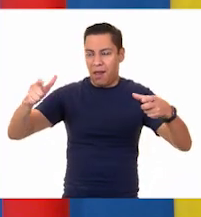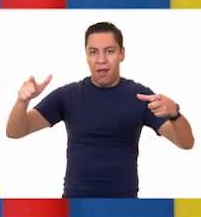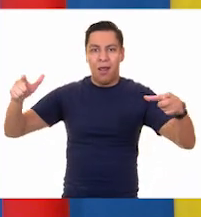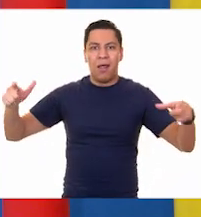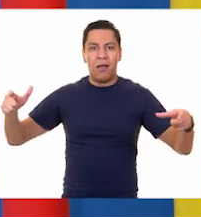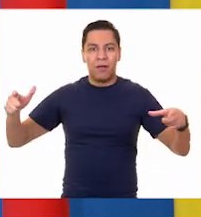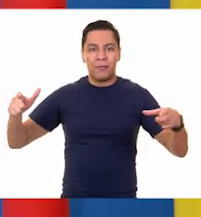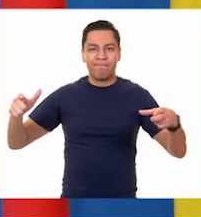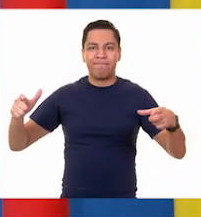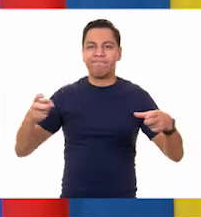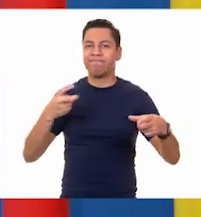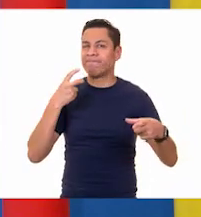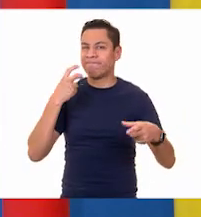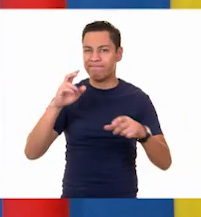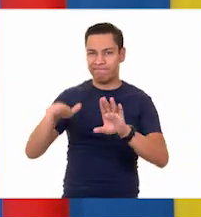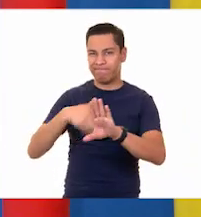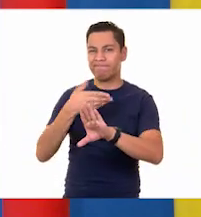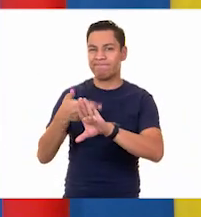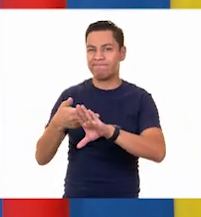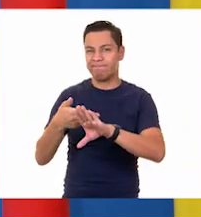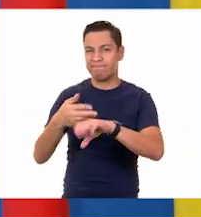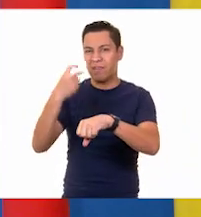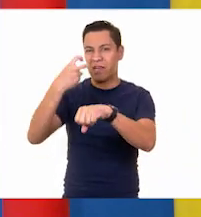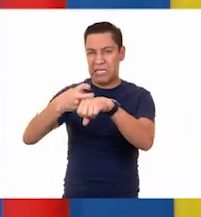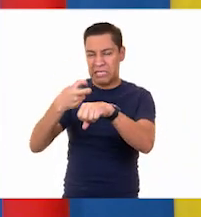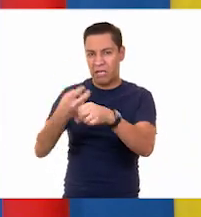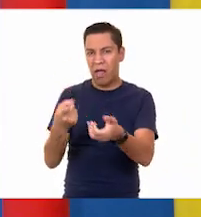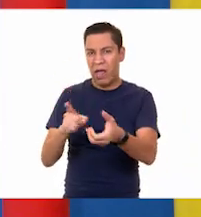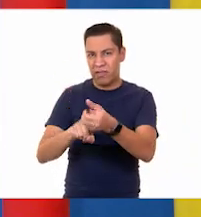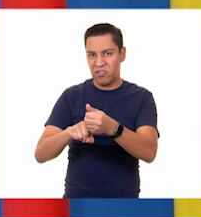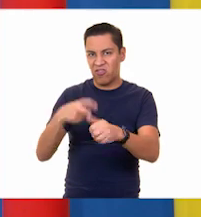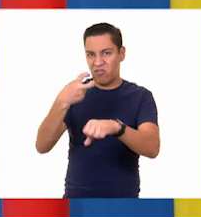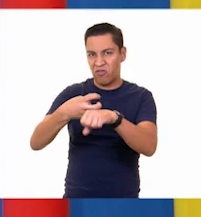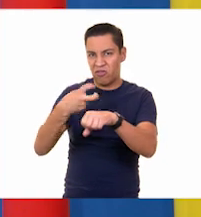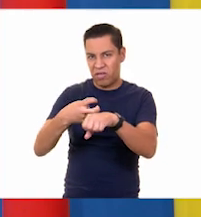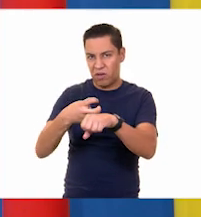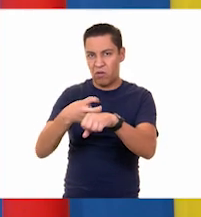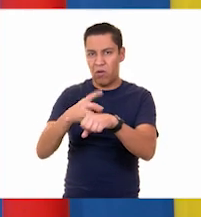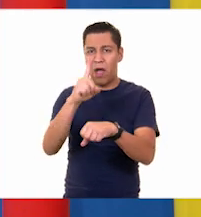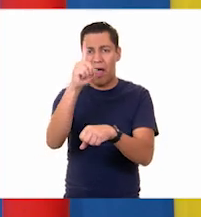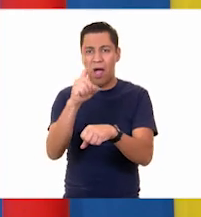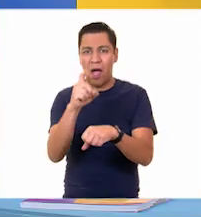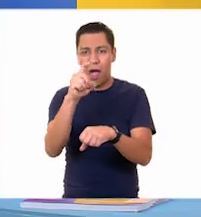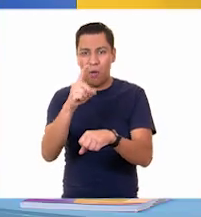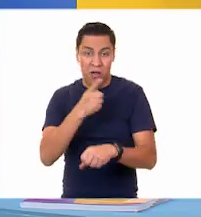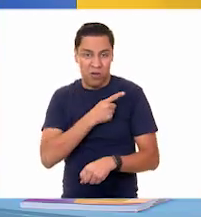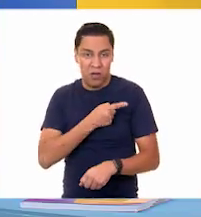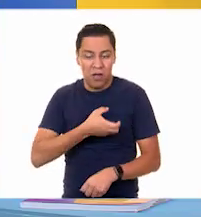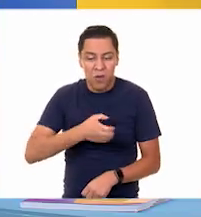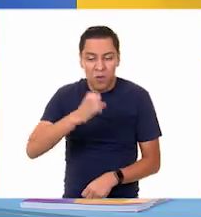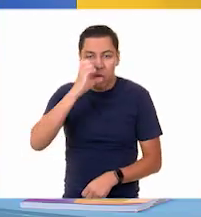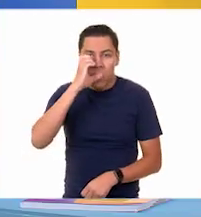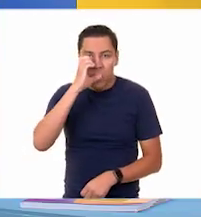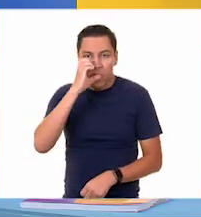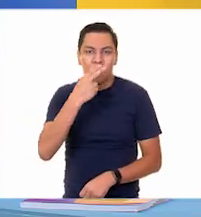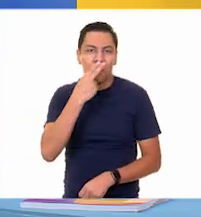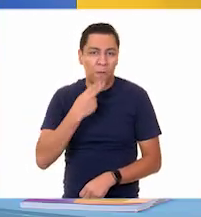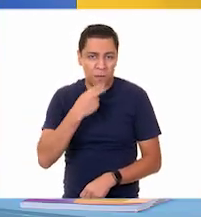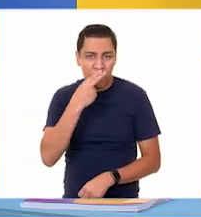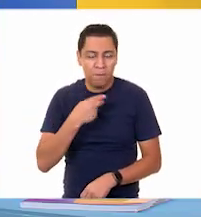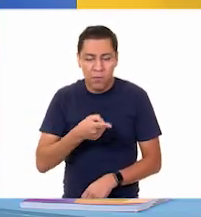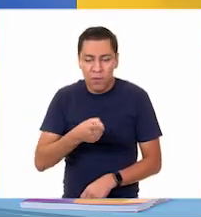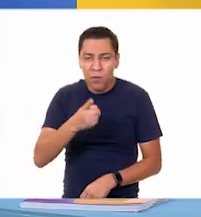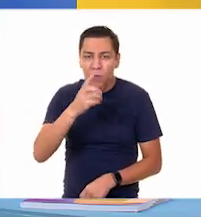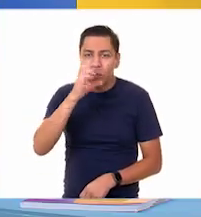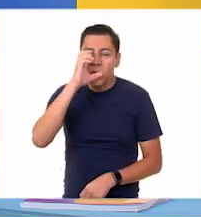proceso de industrialización básicamente le ha dado forma al mundo tal y como lo conocemos el día de hoy, ¿no? Sí, tal cual. Durante